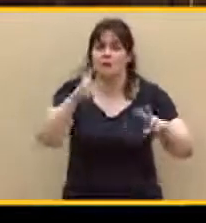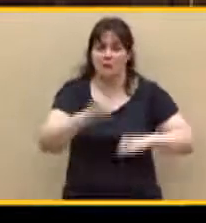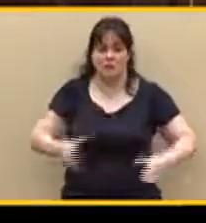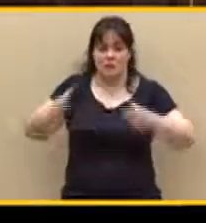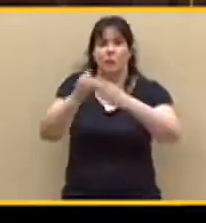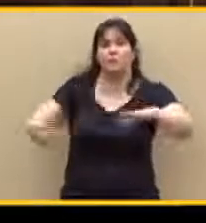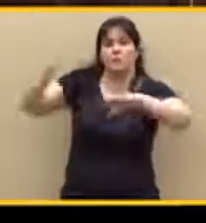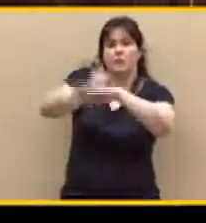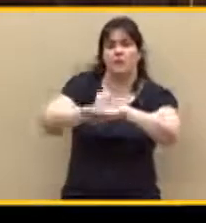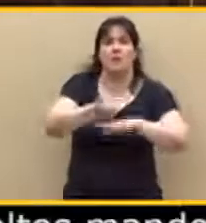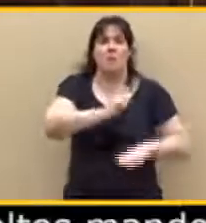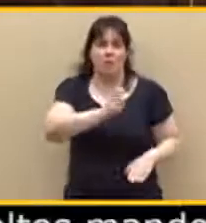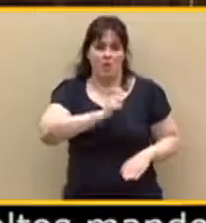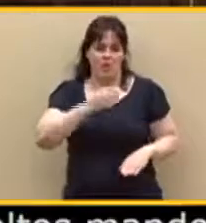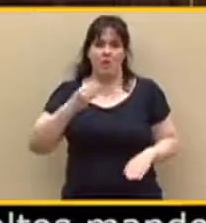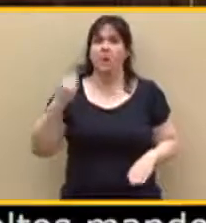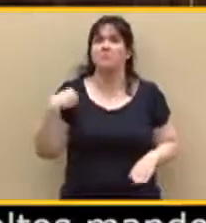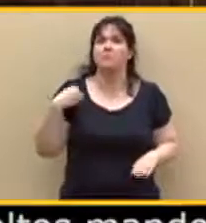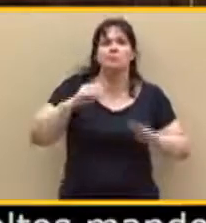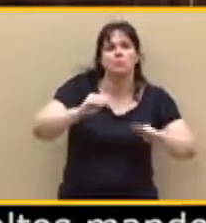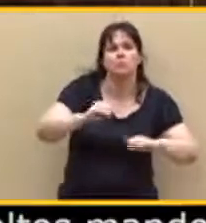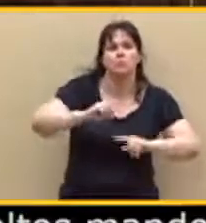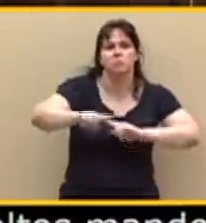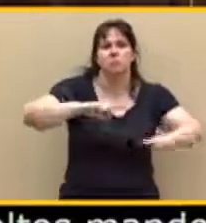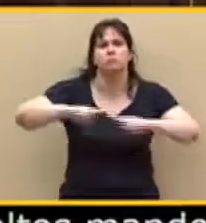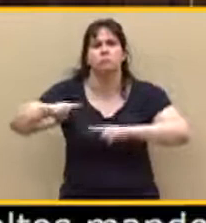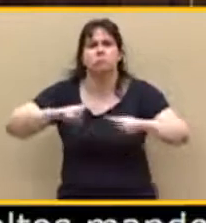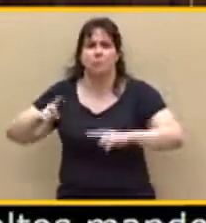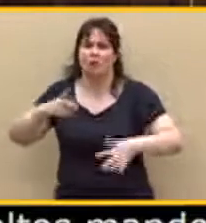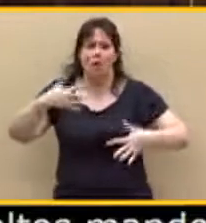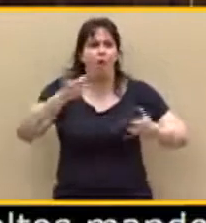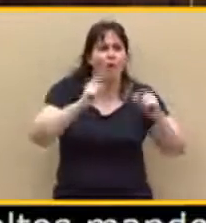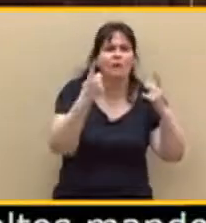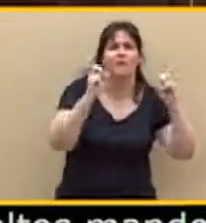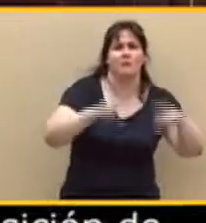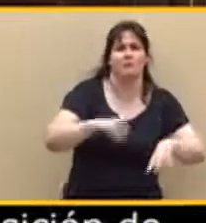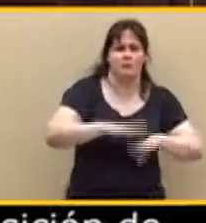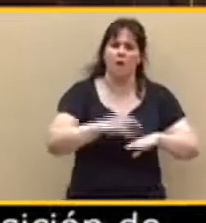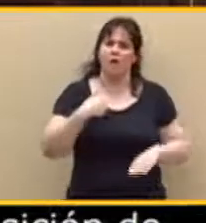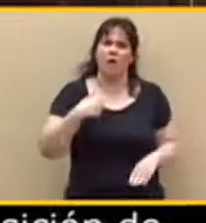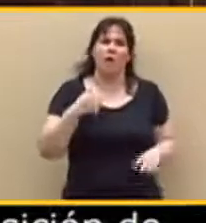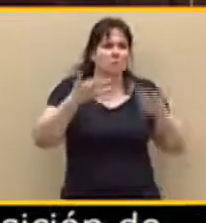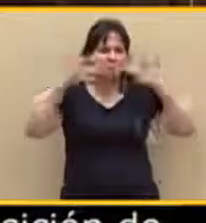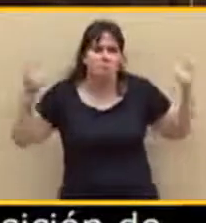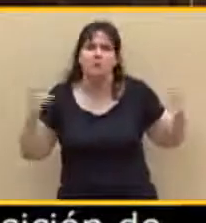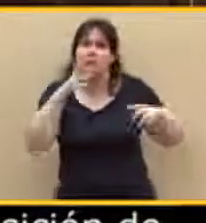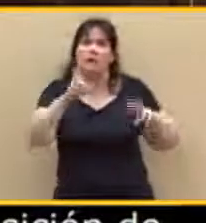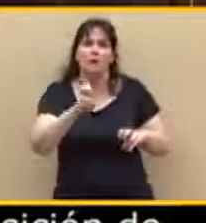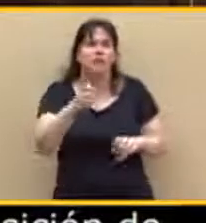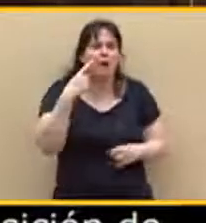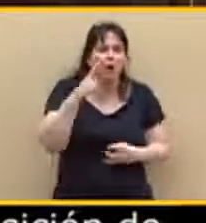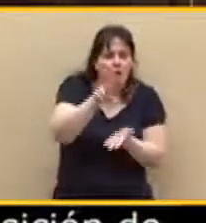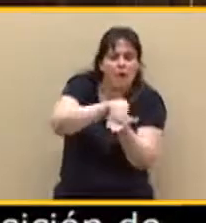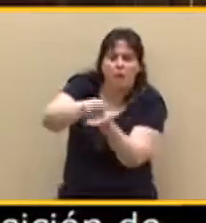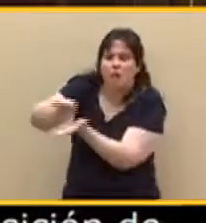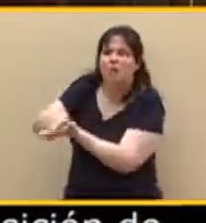mando de manera no oficial para proteger sus actuaciones, asegurar su impunidad y obtener medios e informaciones privilegiadas, incluyendo